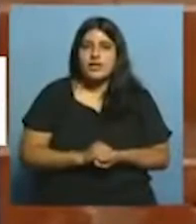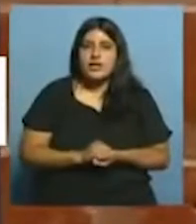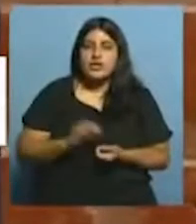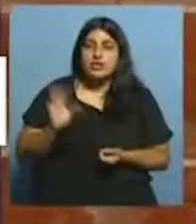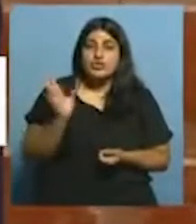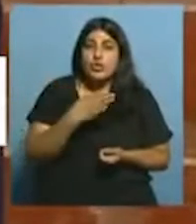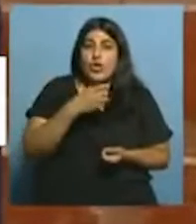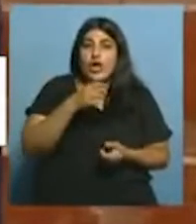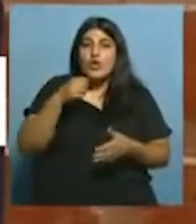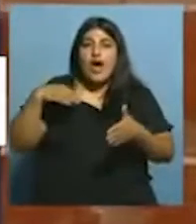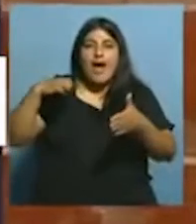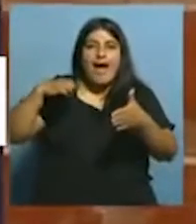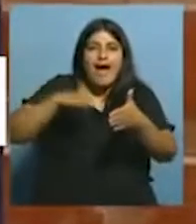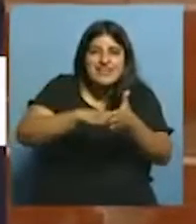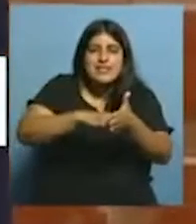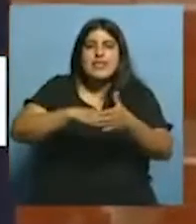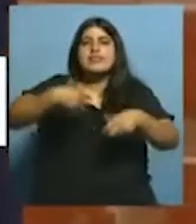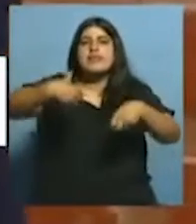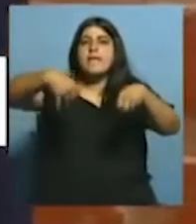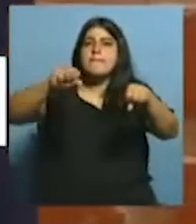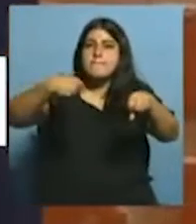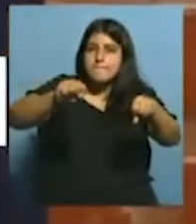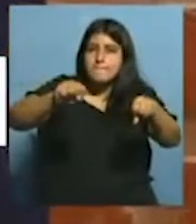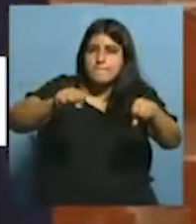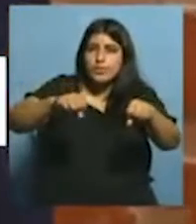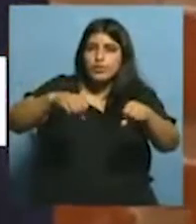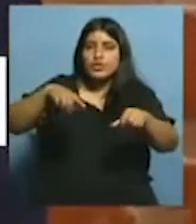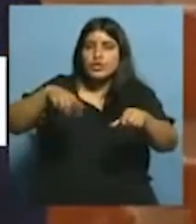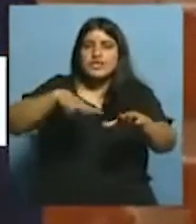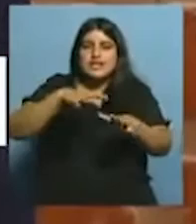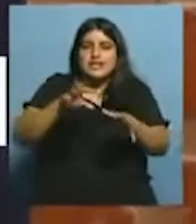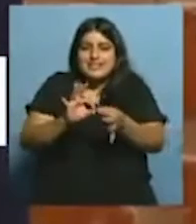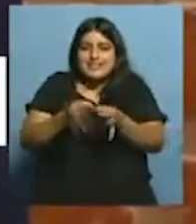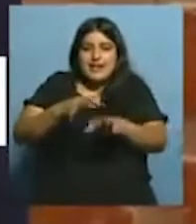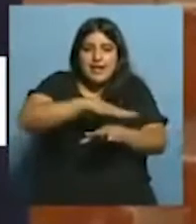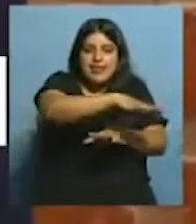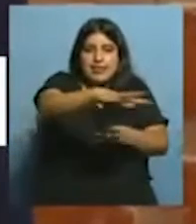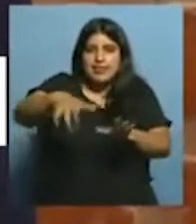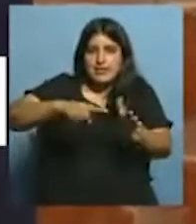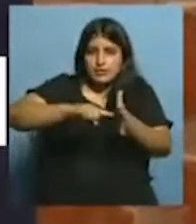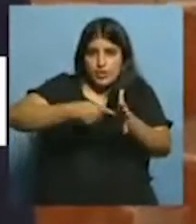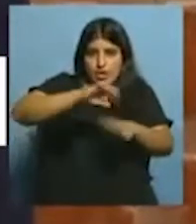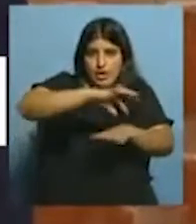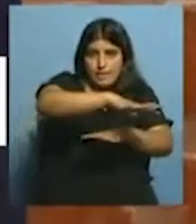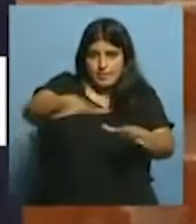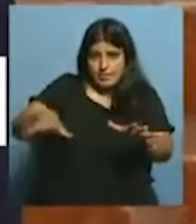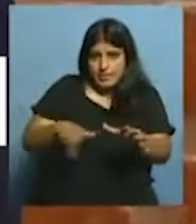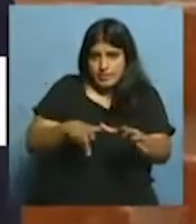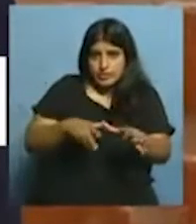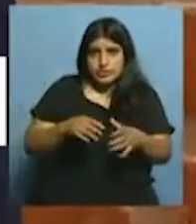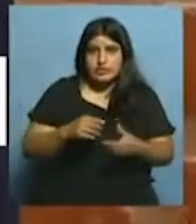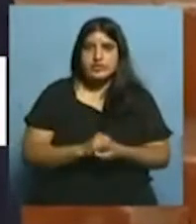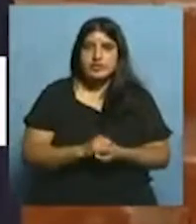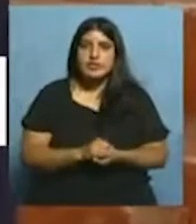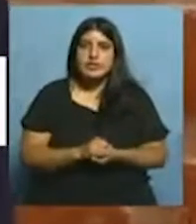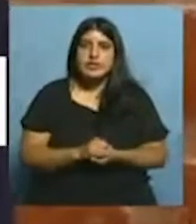de los hechos con motocicletas se producen dentro de los radios urbanos. Así que, como siempre, seguimos apelando a